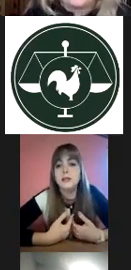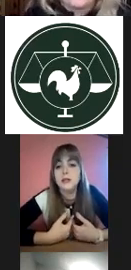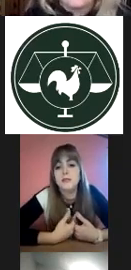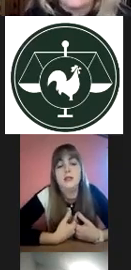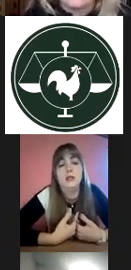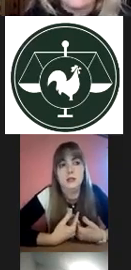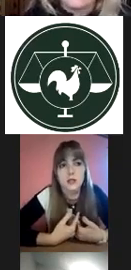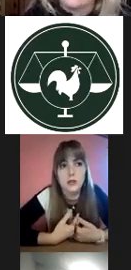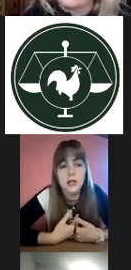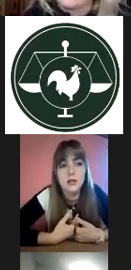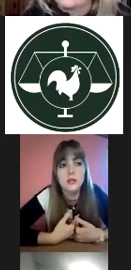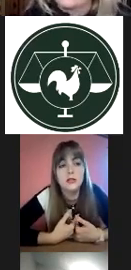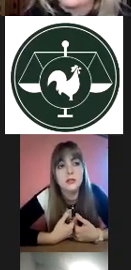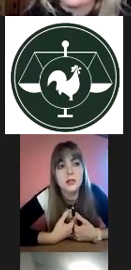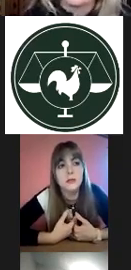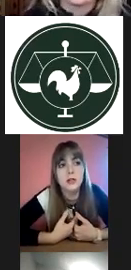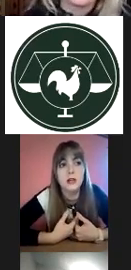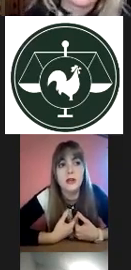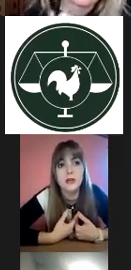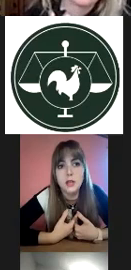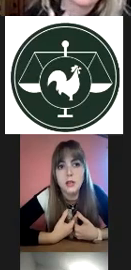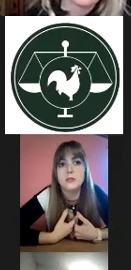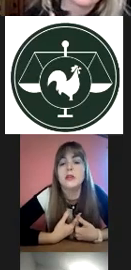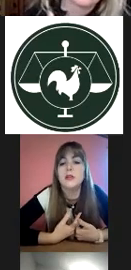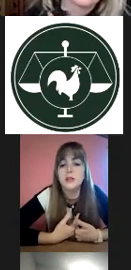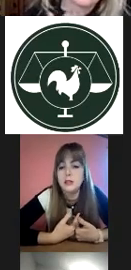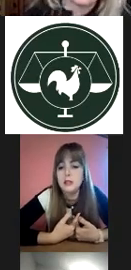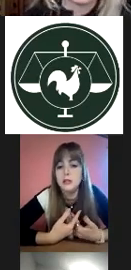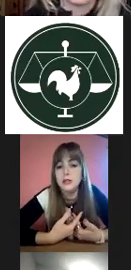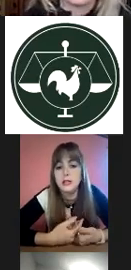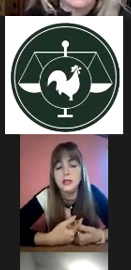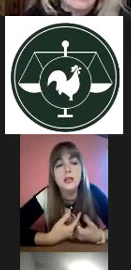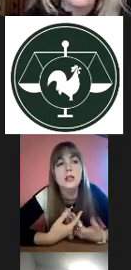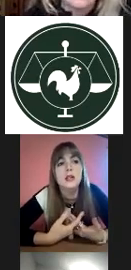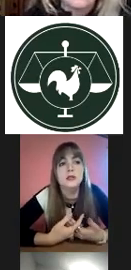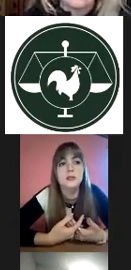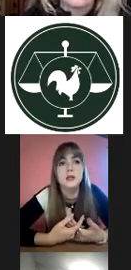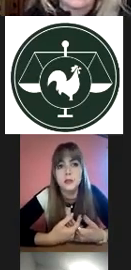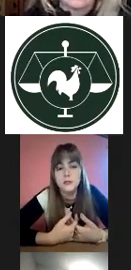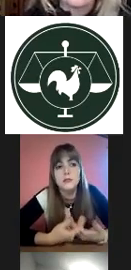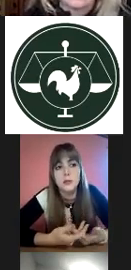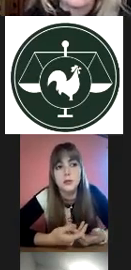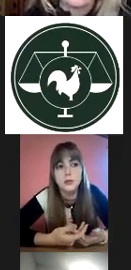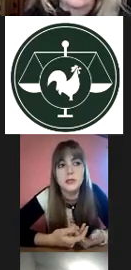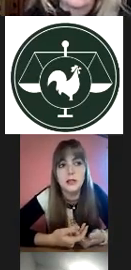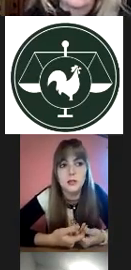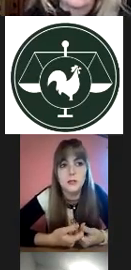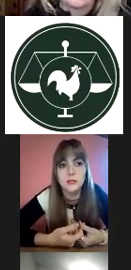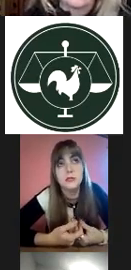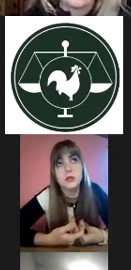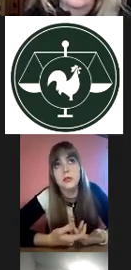mira, tenés todos estos riesgos, te dice, ah, bueno, la verdad que no quiero exponerlo a este riesgo tan grande, entonces mejor la próxima